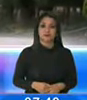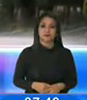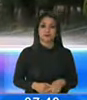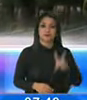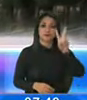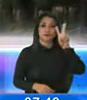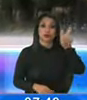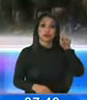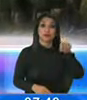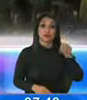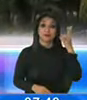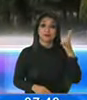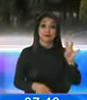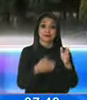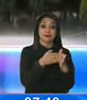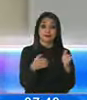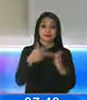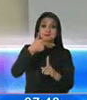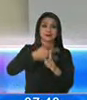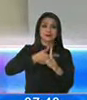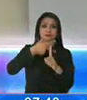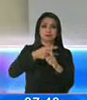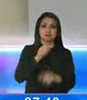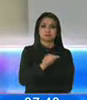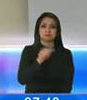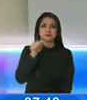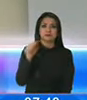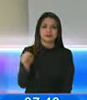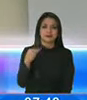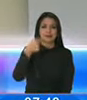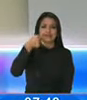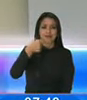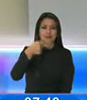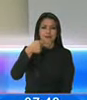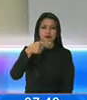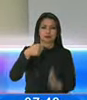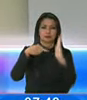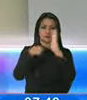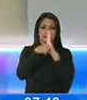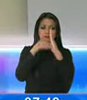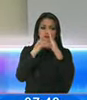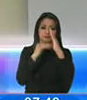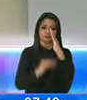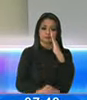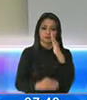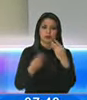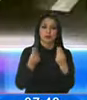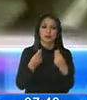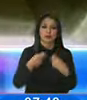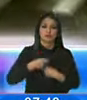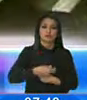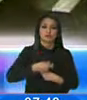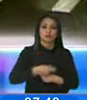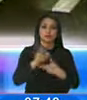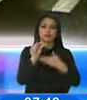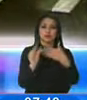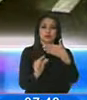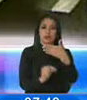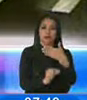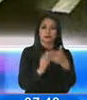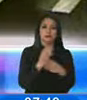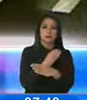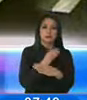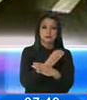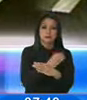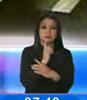del 2017 cierra con un saldo en contra, al menos en lo concerniente a la cuenta de capital y financiera, donde se establece